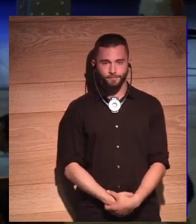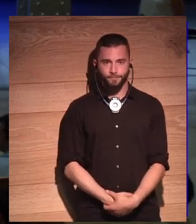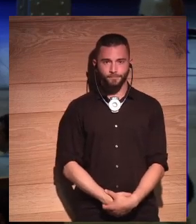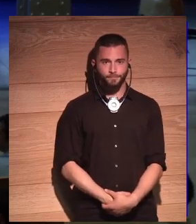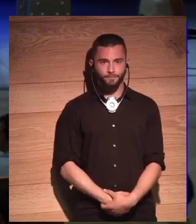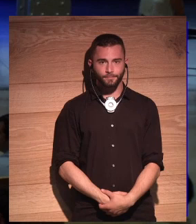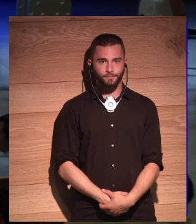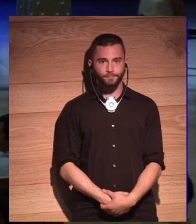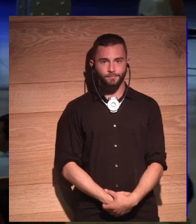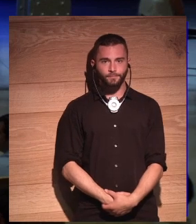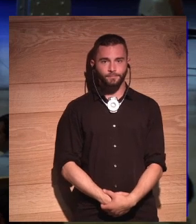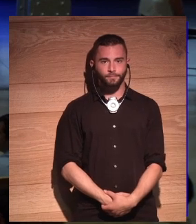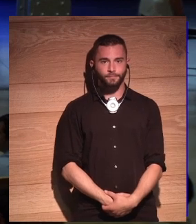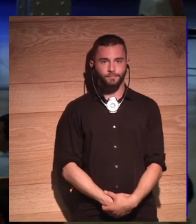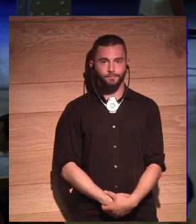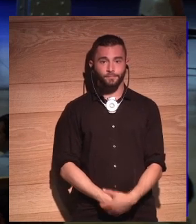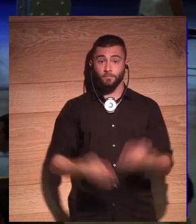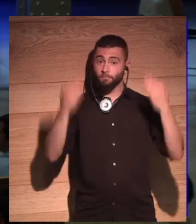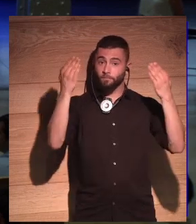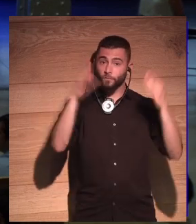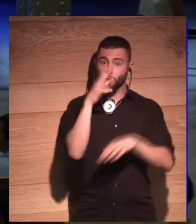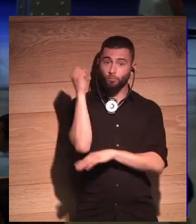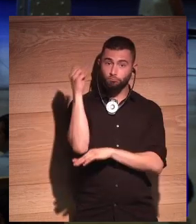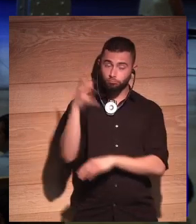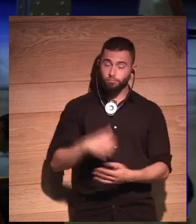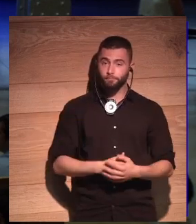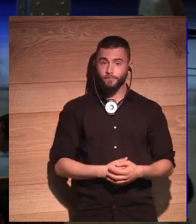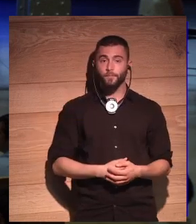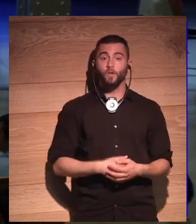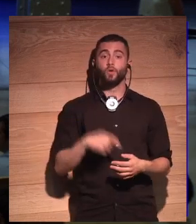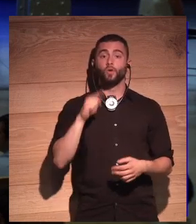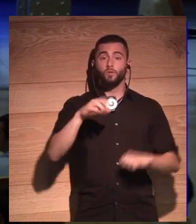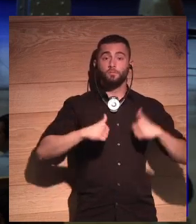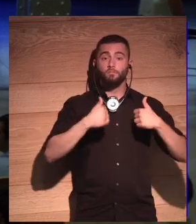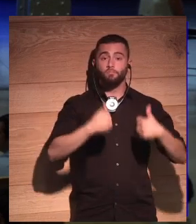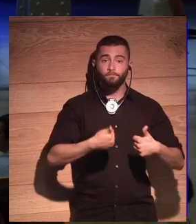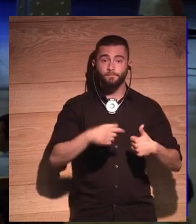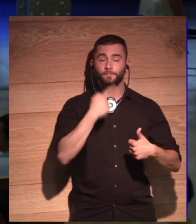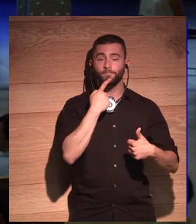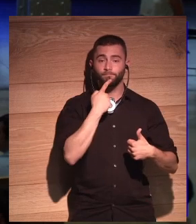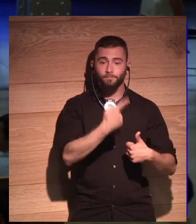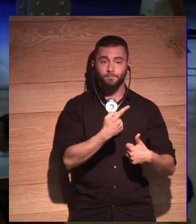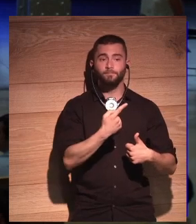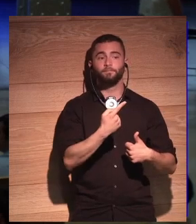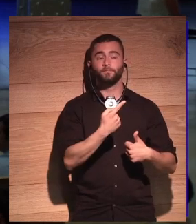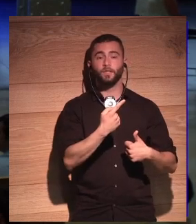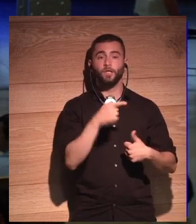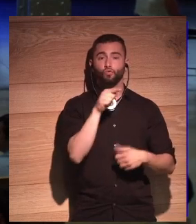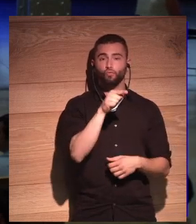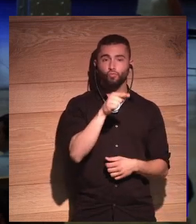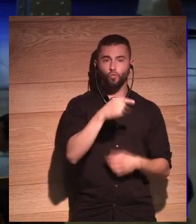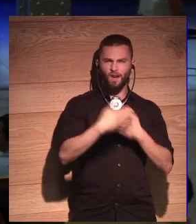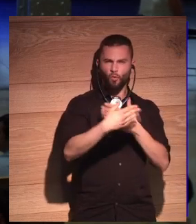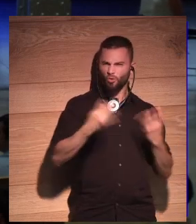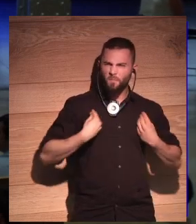Hola, Ian. Enhorabuena por tu intervención. Empezaste comentando que vivías en el